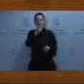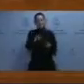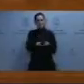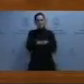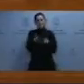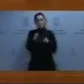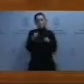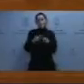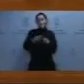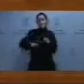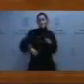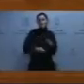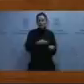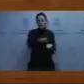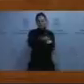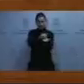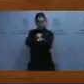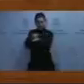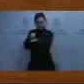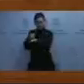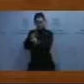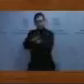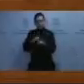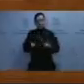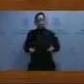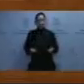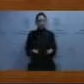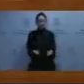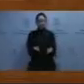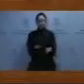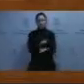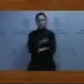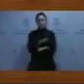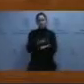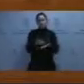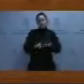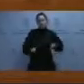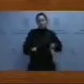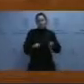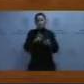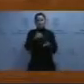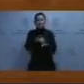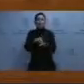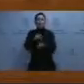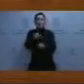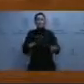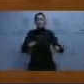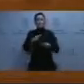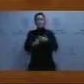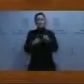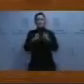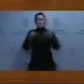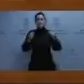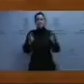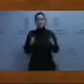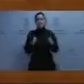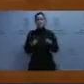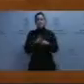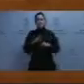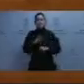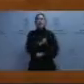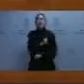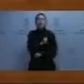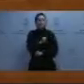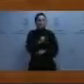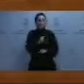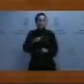bienes para pagar los despilfarros socialistas, mientras miles de familias asturianas viven angustiadas desde hace ya demasiado tiempo.